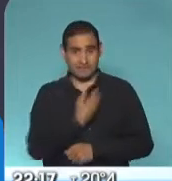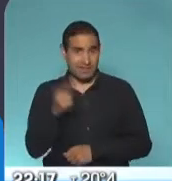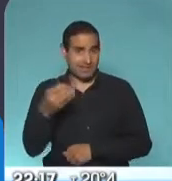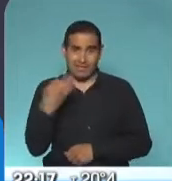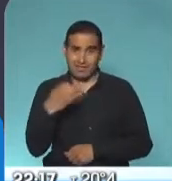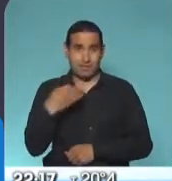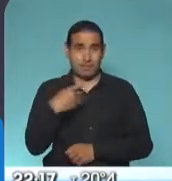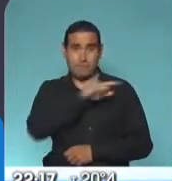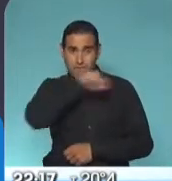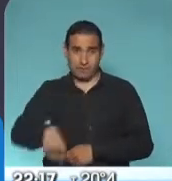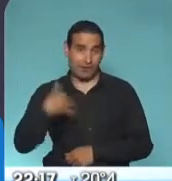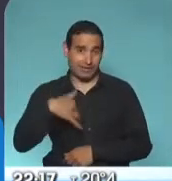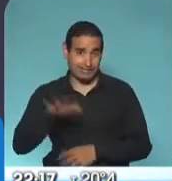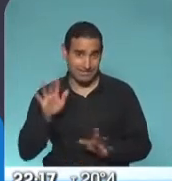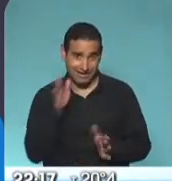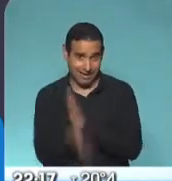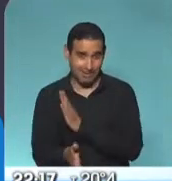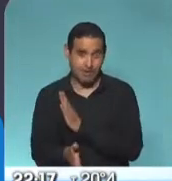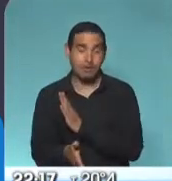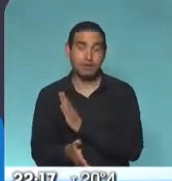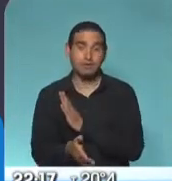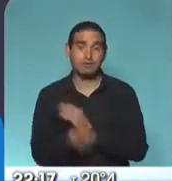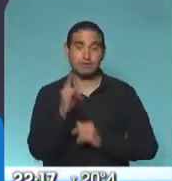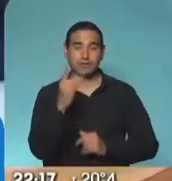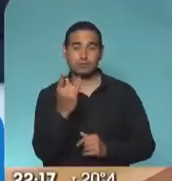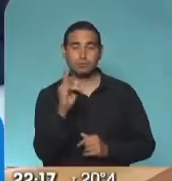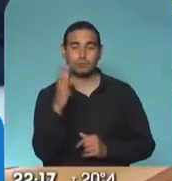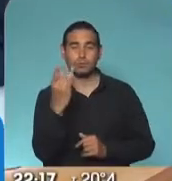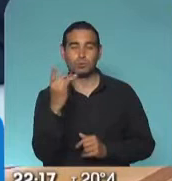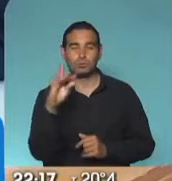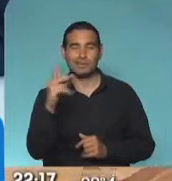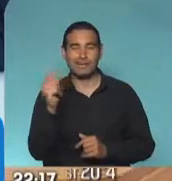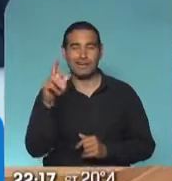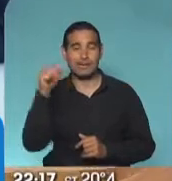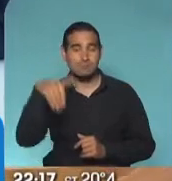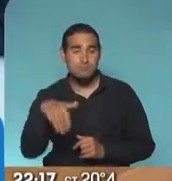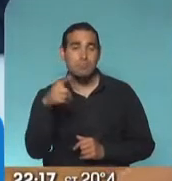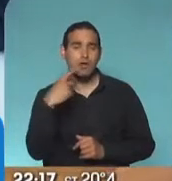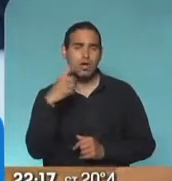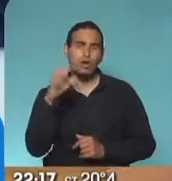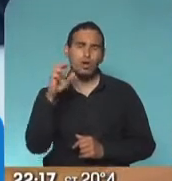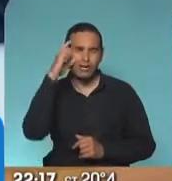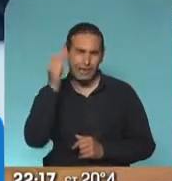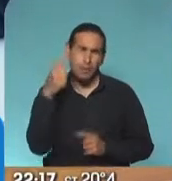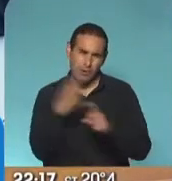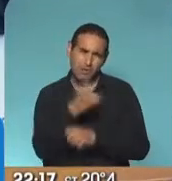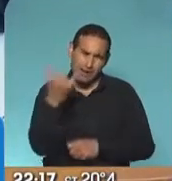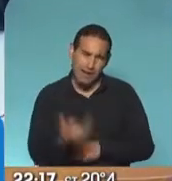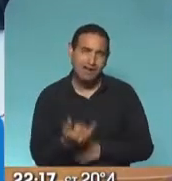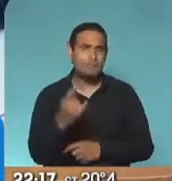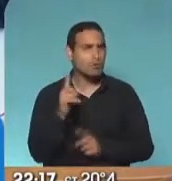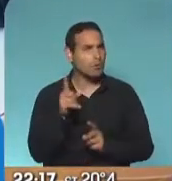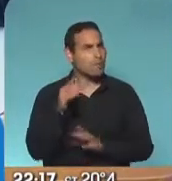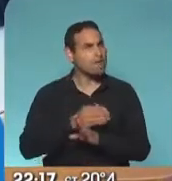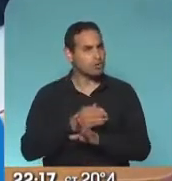la Argentina en su momento. Claro. Bucaram, y fue quien más, porque Correa tuvo problemas, pero fue quien menor sintió